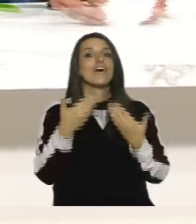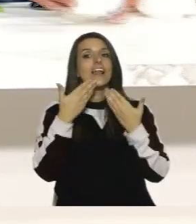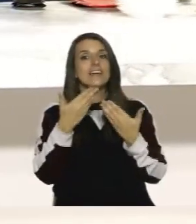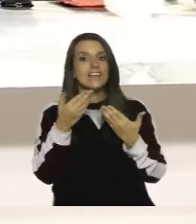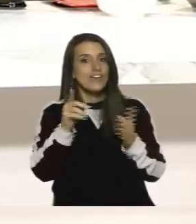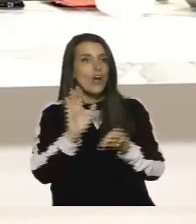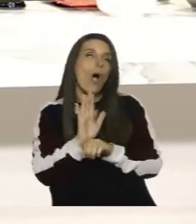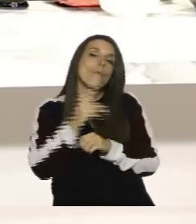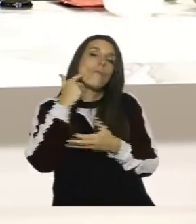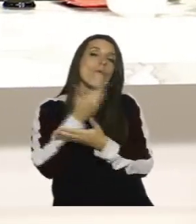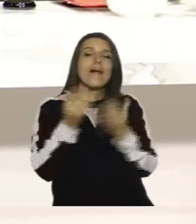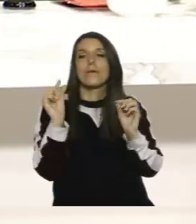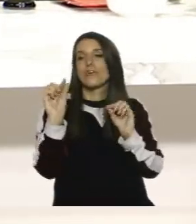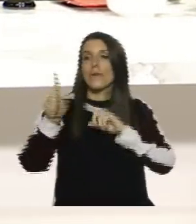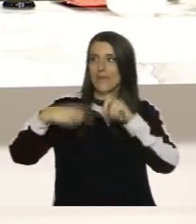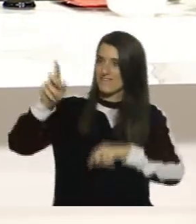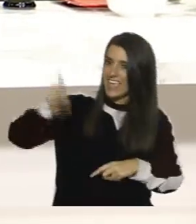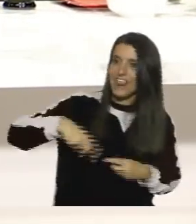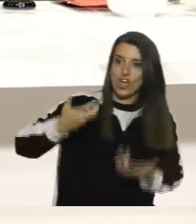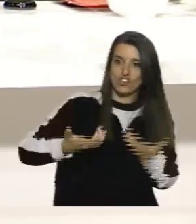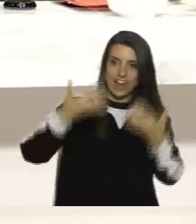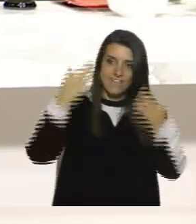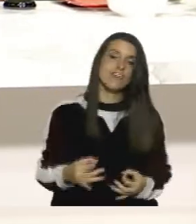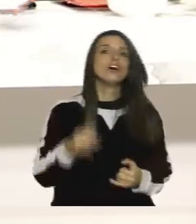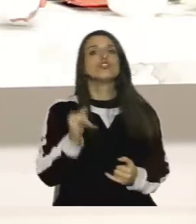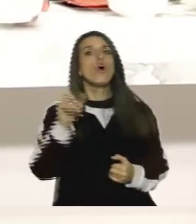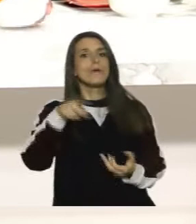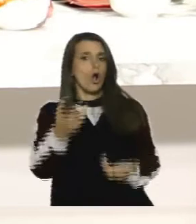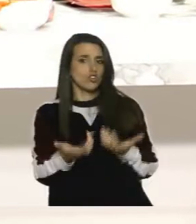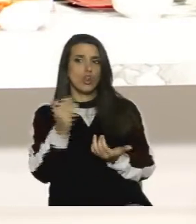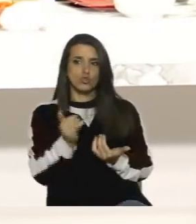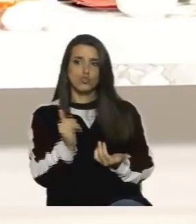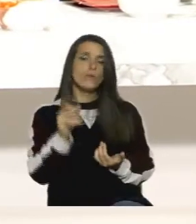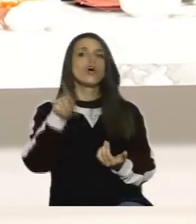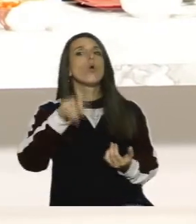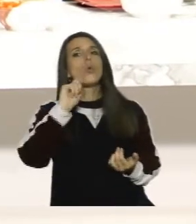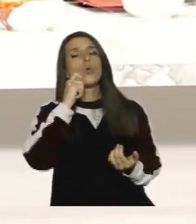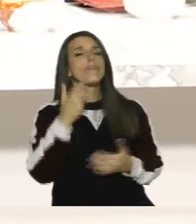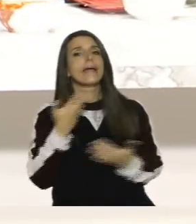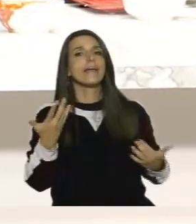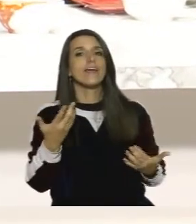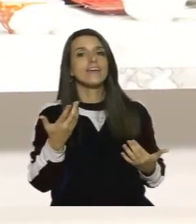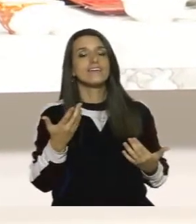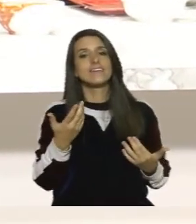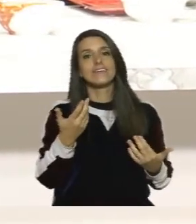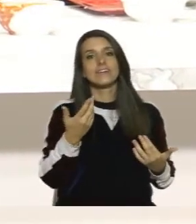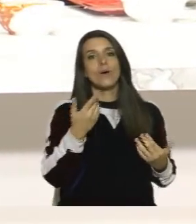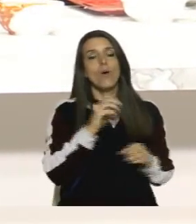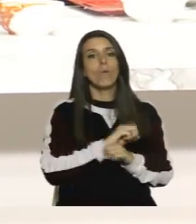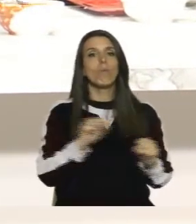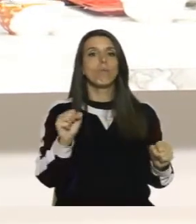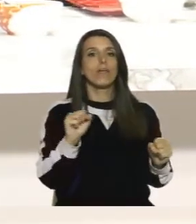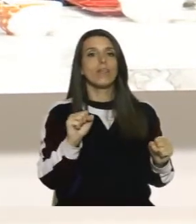esto fue como una muestra. Pues vamos a arreglar para venir a cocinar. Vengo, ¿no, vengo a cocinar. ¿Qué decís? ¿Qué te gusta? A cocinar, Clipper. Y les puedo